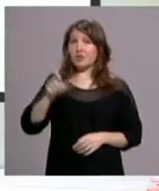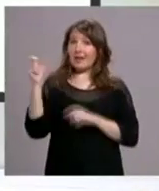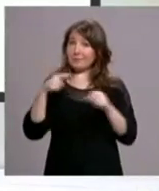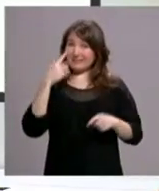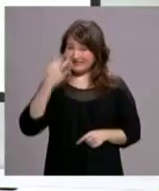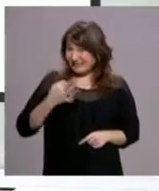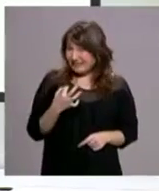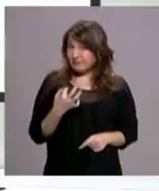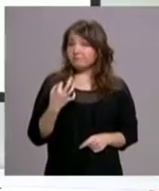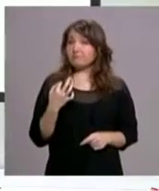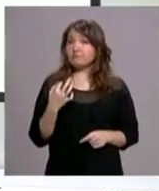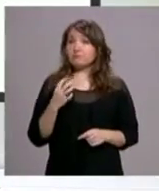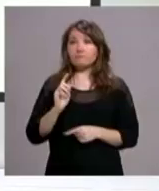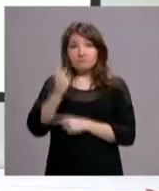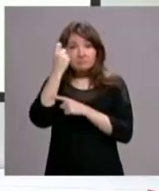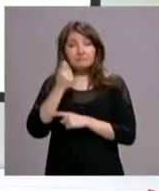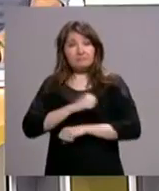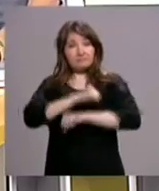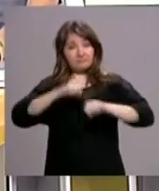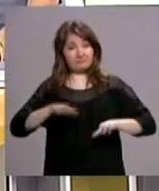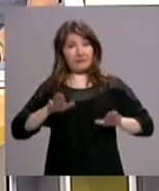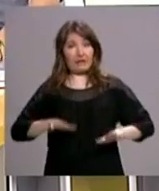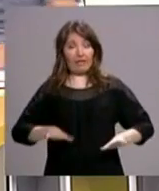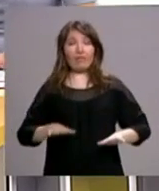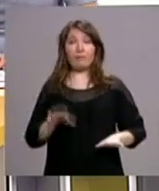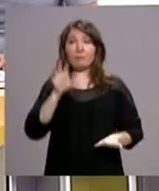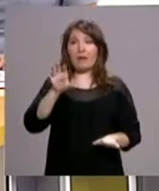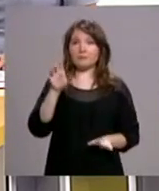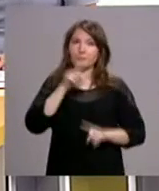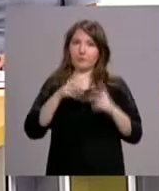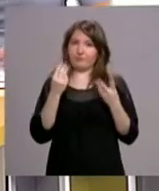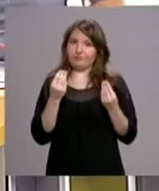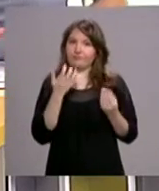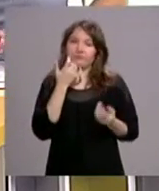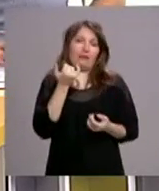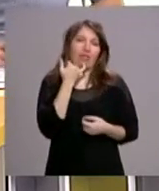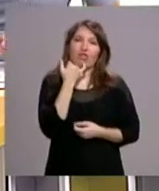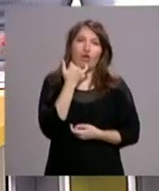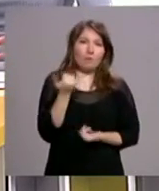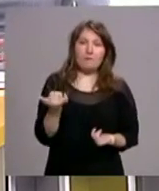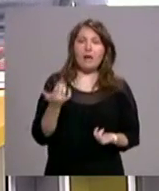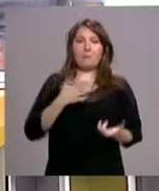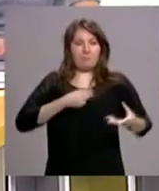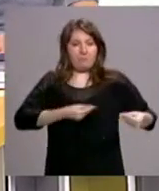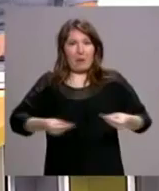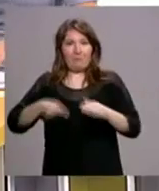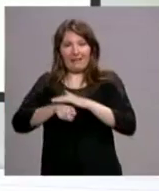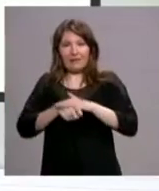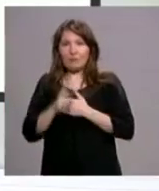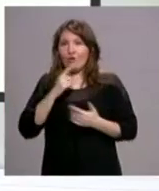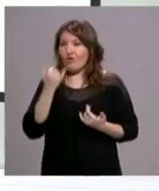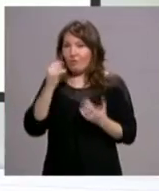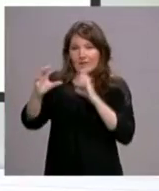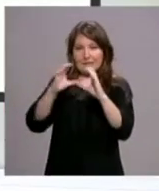realmente consiguen establecerse en un país, pues hay muchos problemas. Está el idioma, tienen que arreglar papeles pero no hablan el idioma, tienen que integrarse en